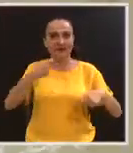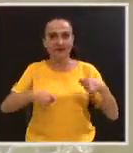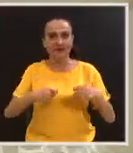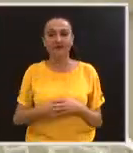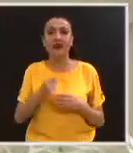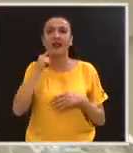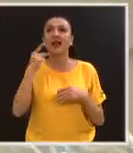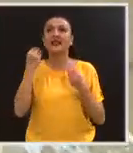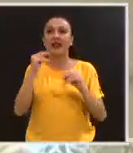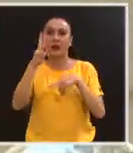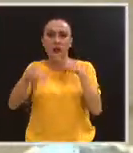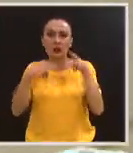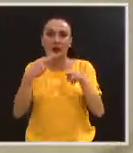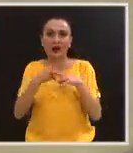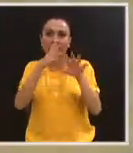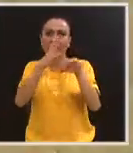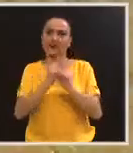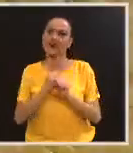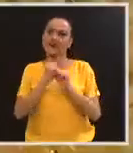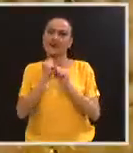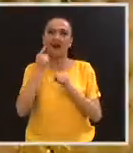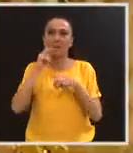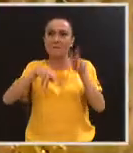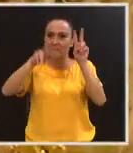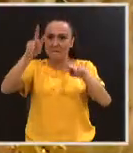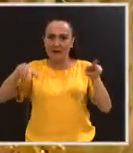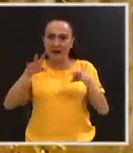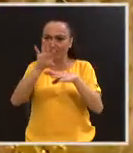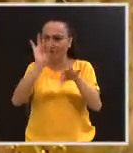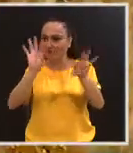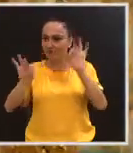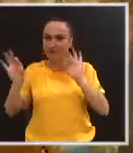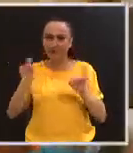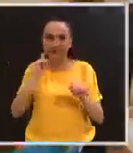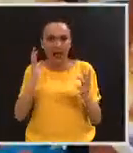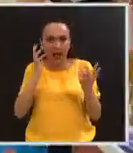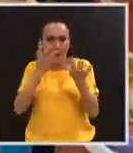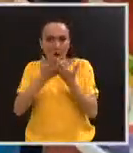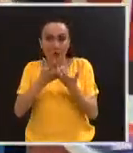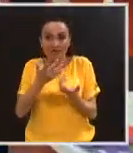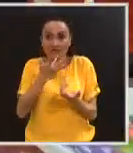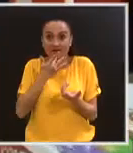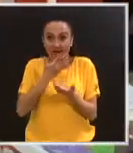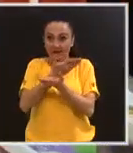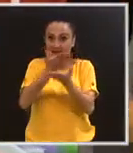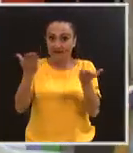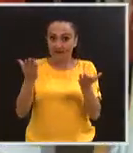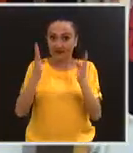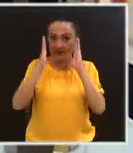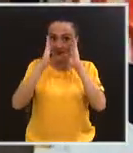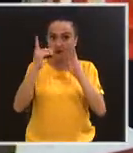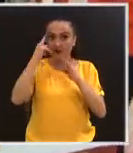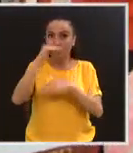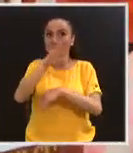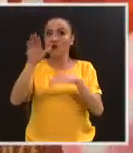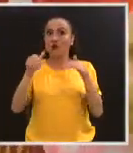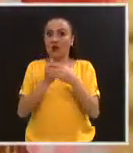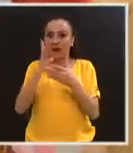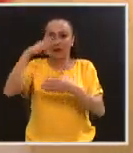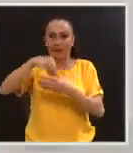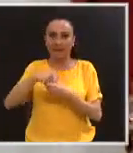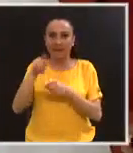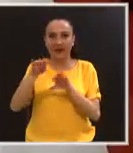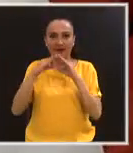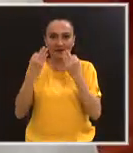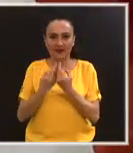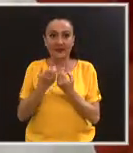las tiendas universal lo recibirán con una gran variedad de opciones que se acopla a todos los gustos y llamativas para todos los integrantes de la